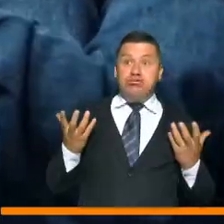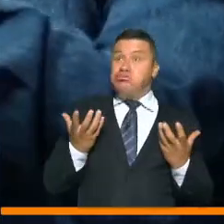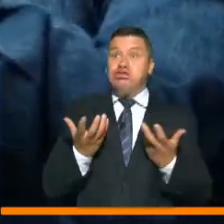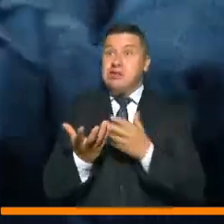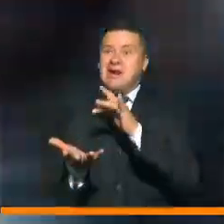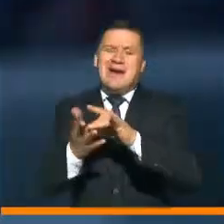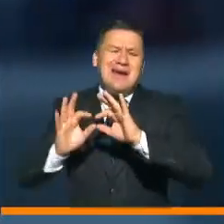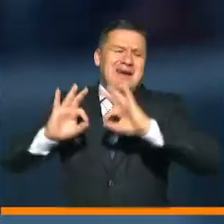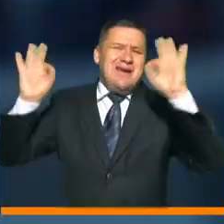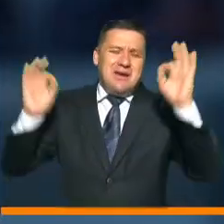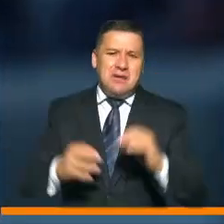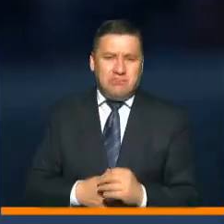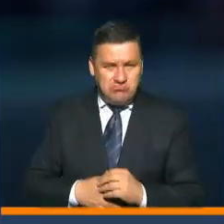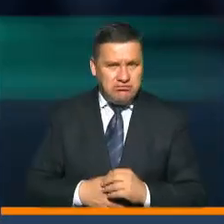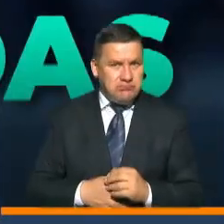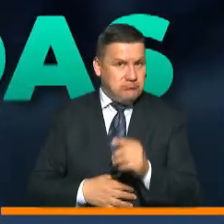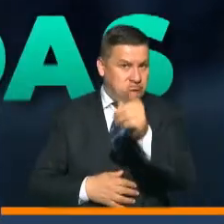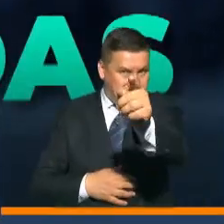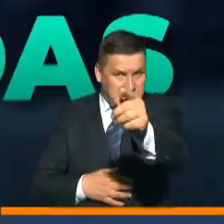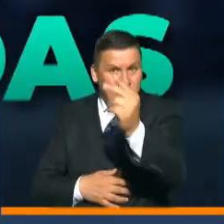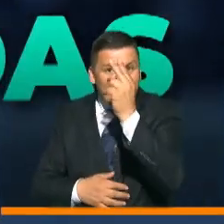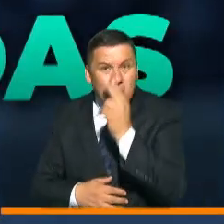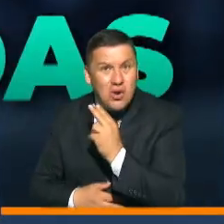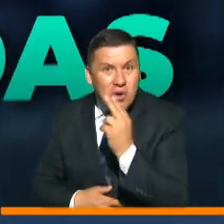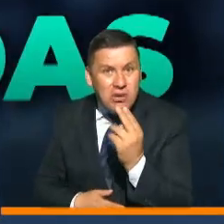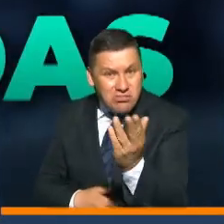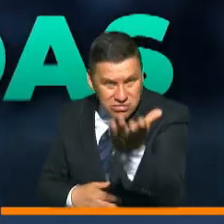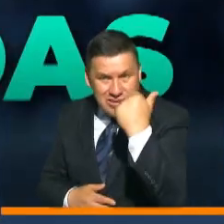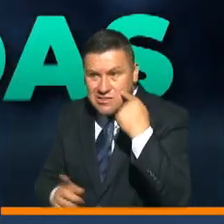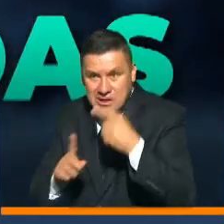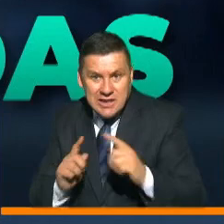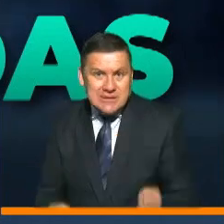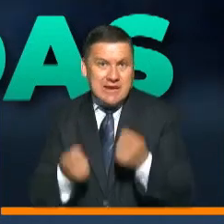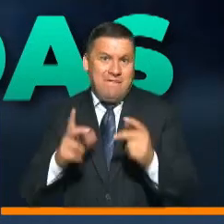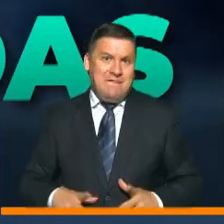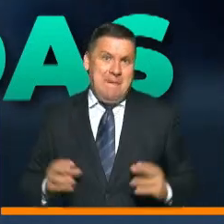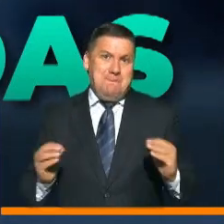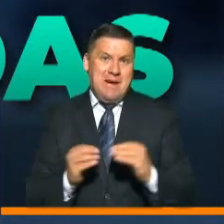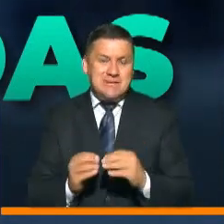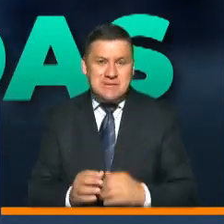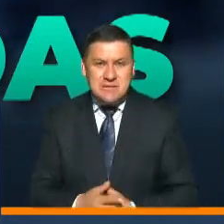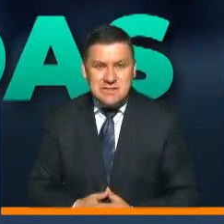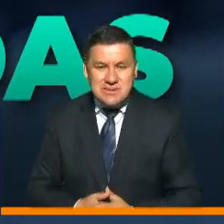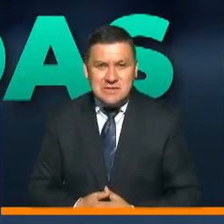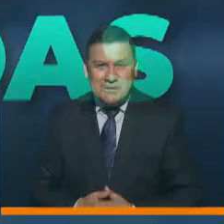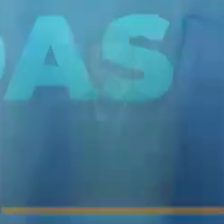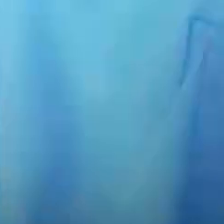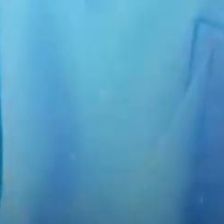aglomeraciones. Contamos con tu compromiso para salvar más vidas.